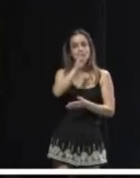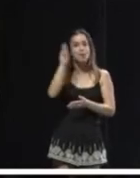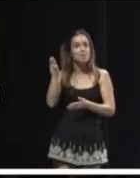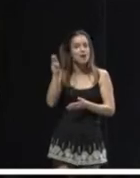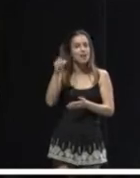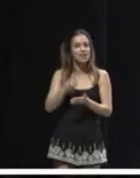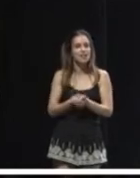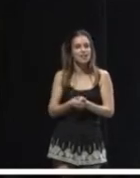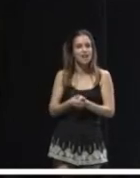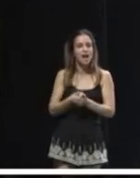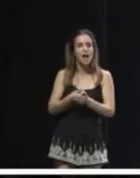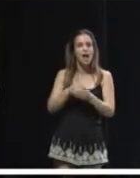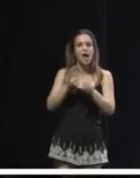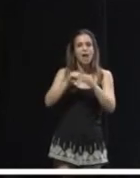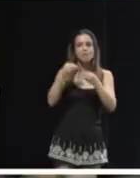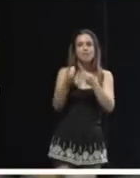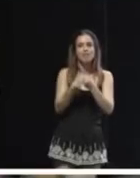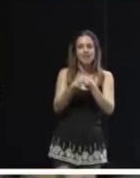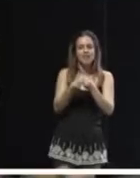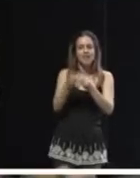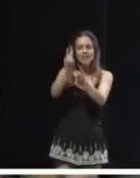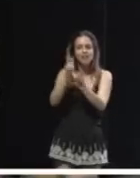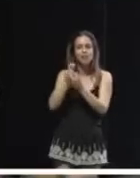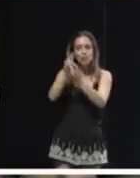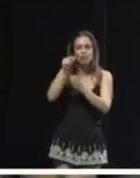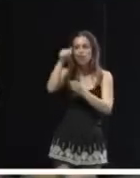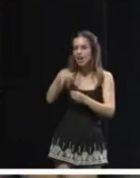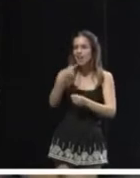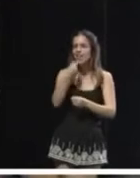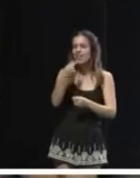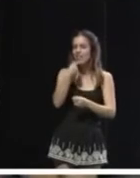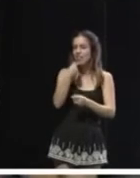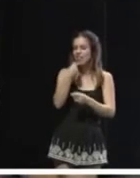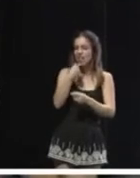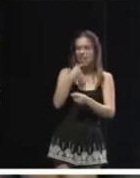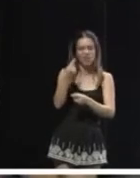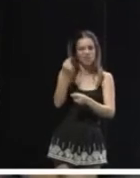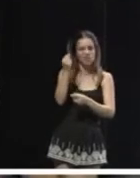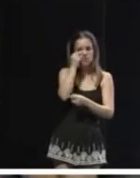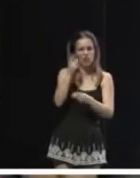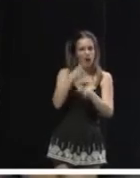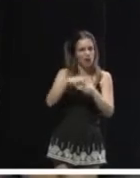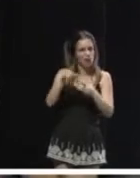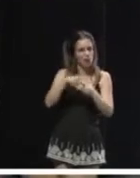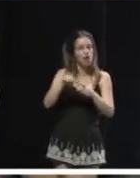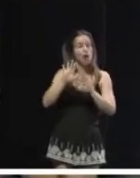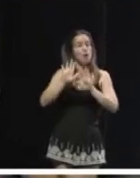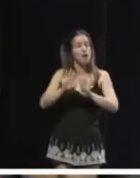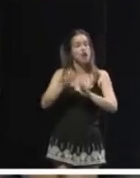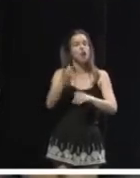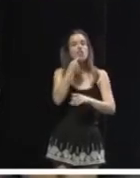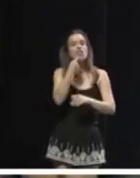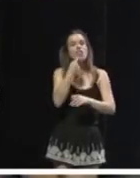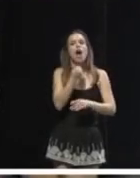Popular, en materia tributaria, dice pocas cosas en su programa, pero dice una clara.